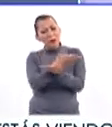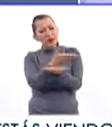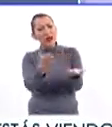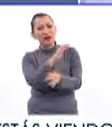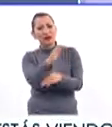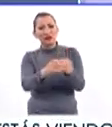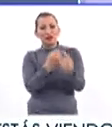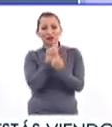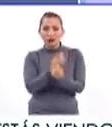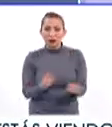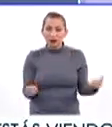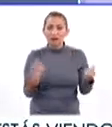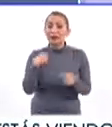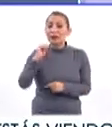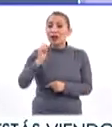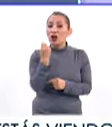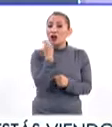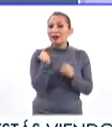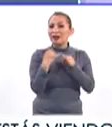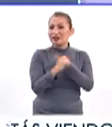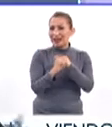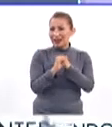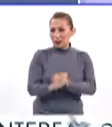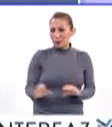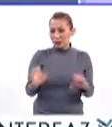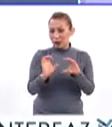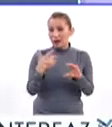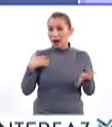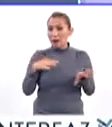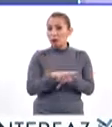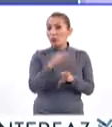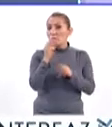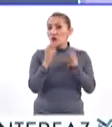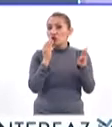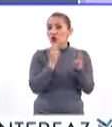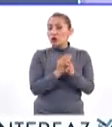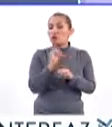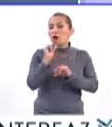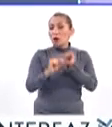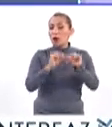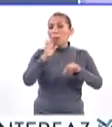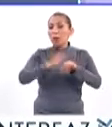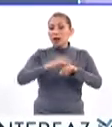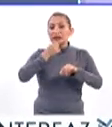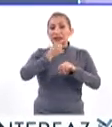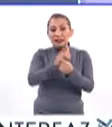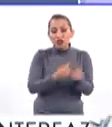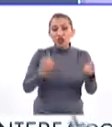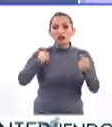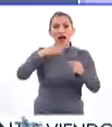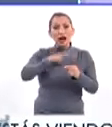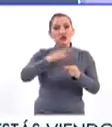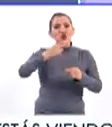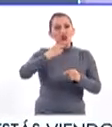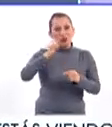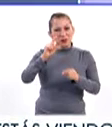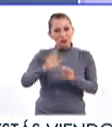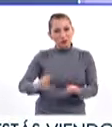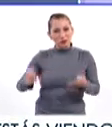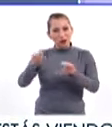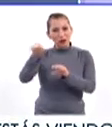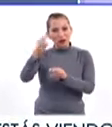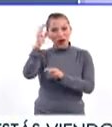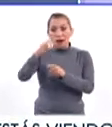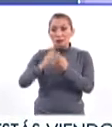a todos los niños. La tecnología digital ya ha cambiado el mundo y a medida que aumenta el número de niños que se conectan en línea en todos